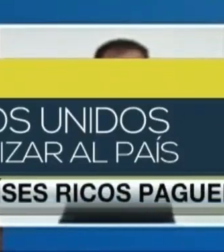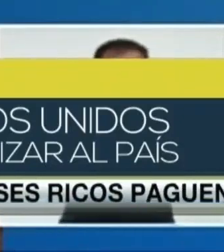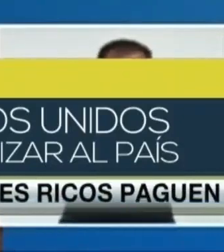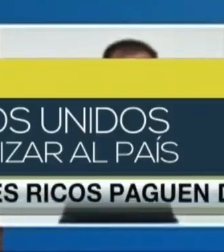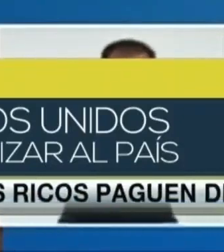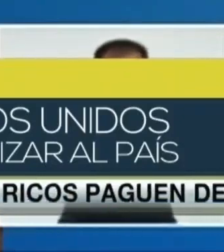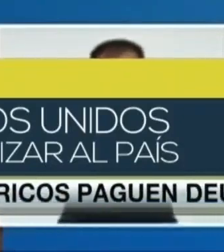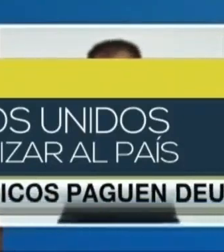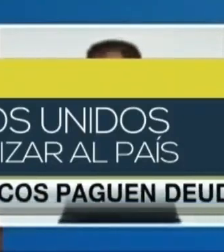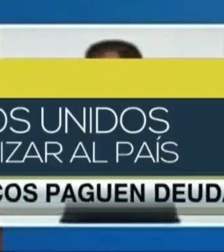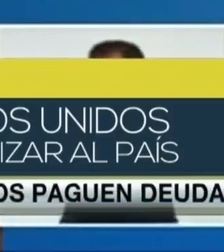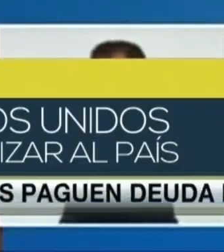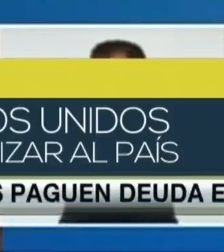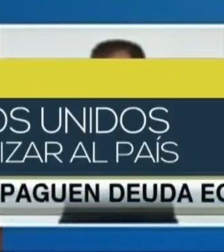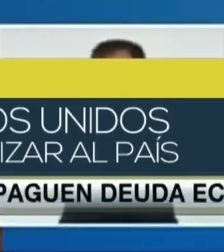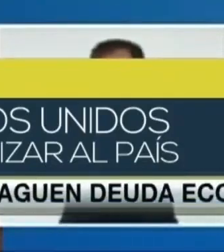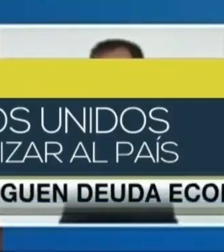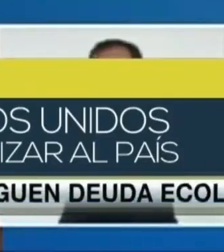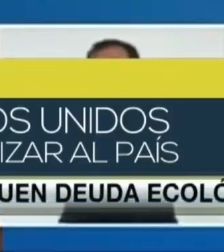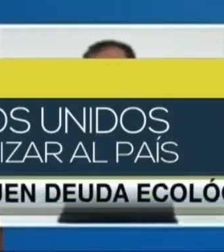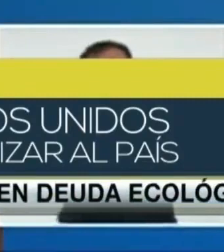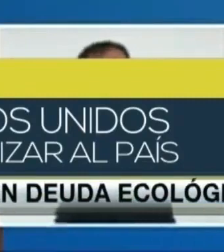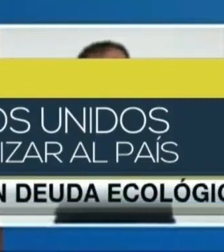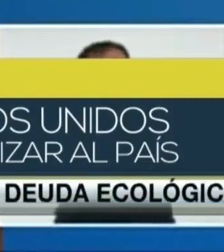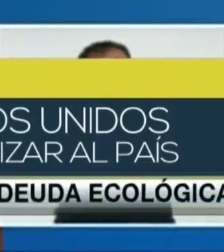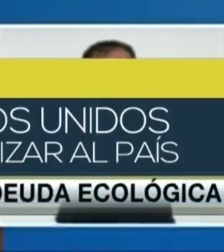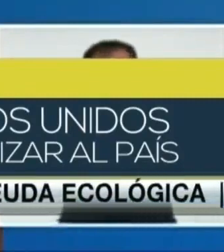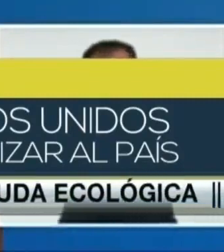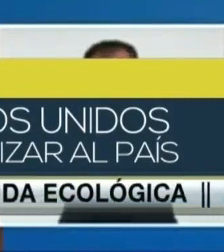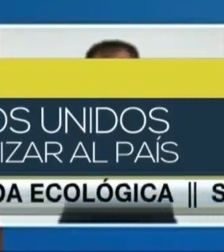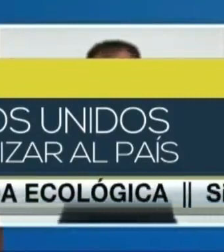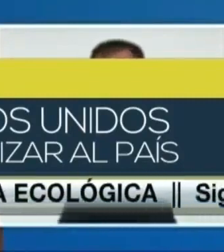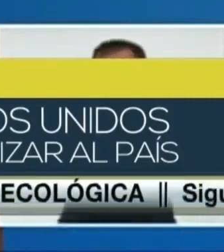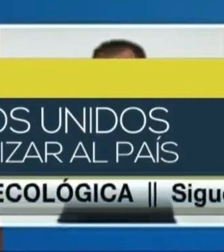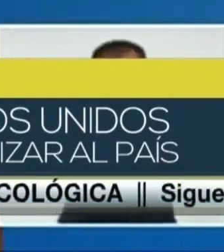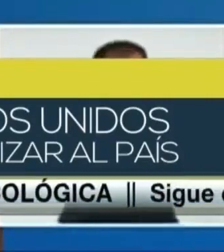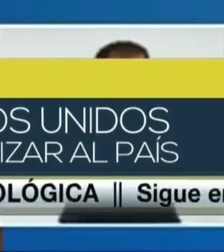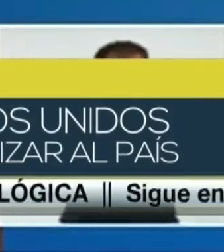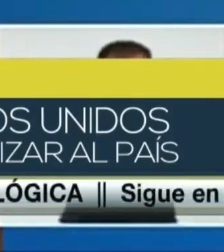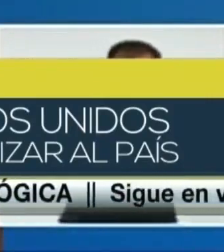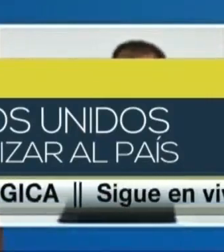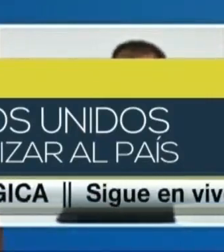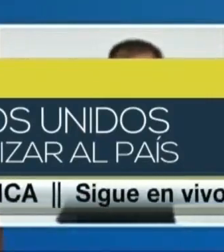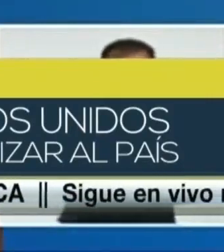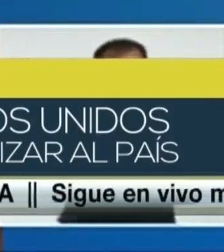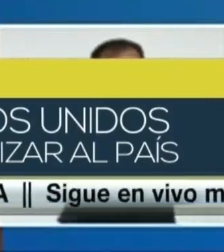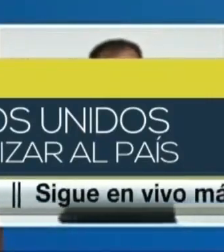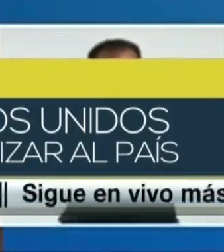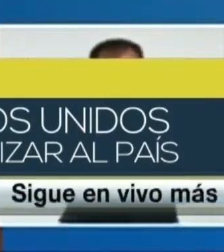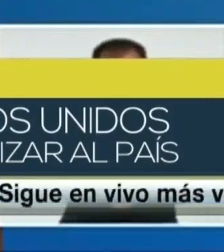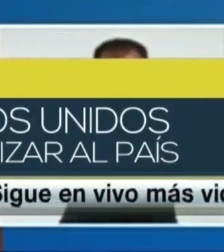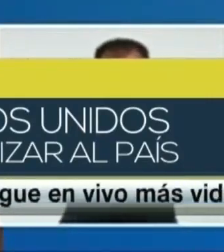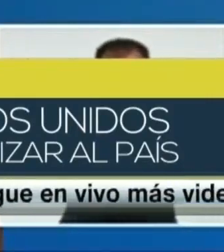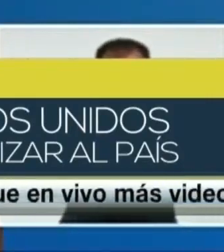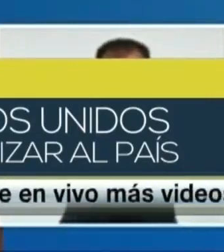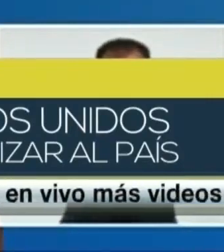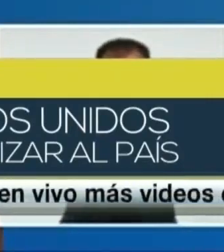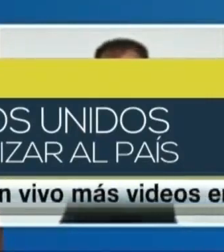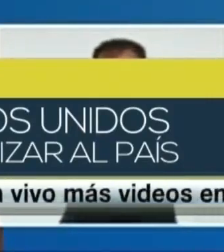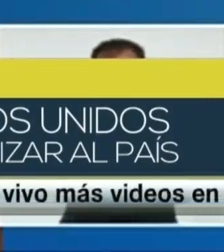se sabe que esto es un acto de violación del derecho internacional, el ejercicio de esas